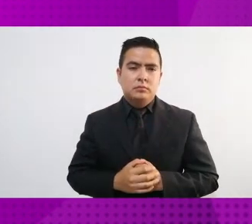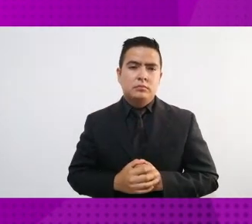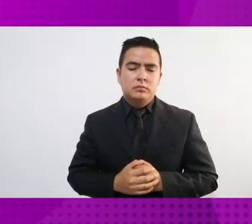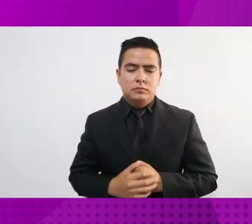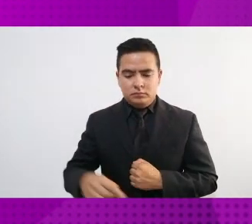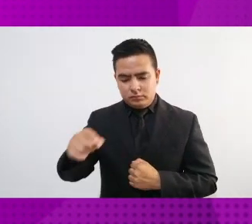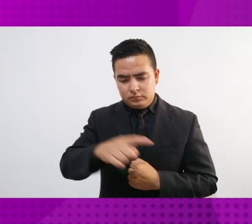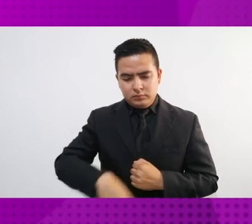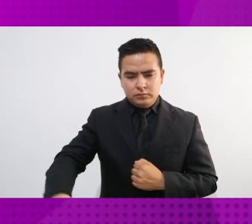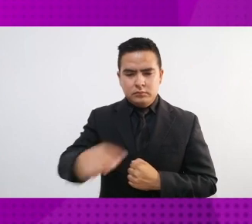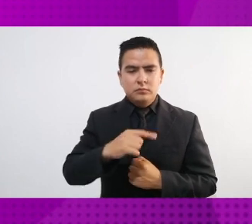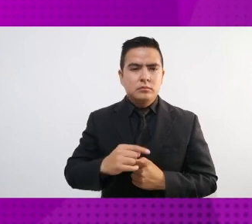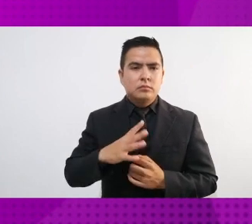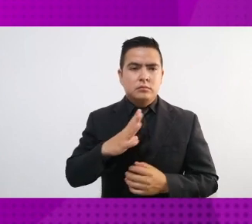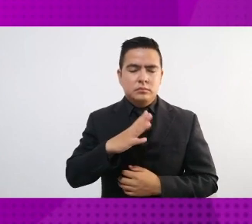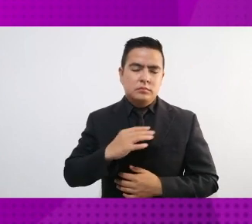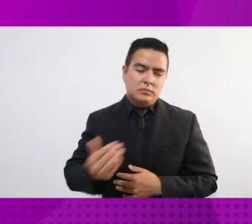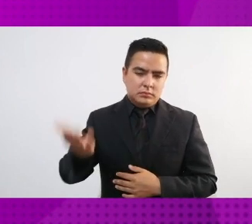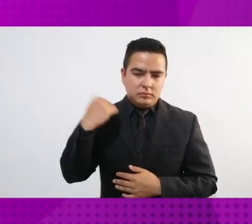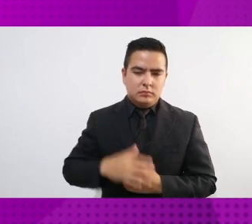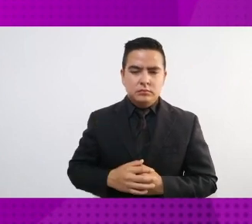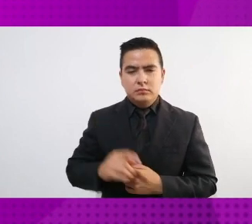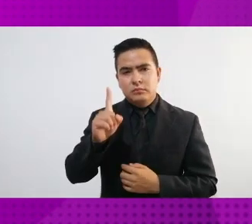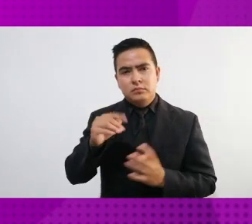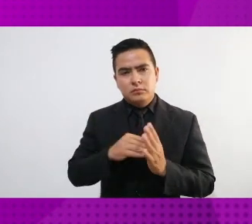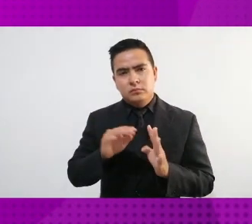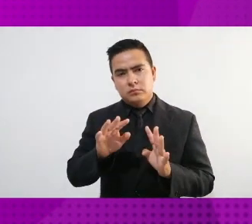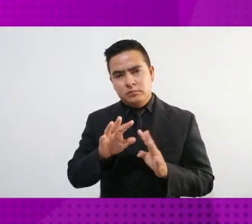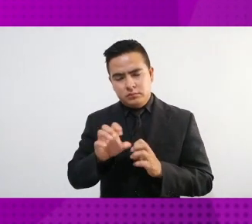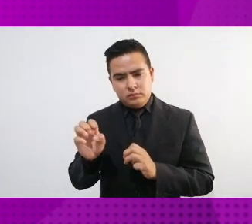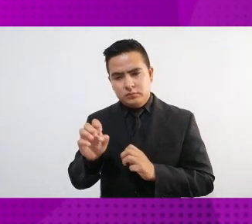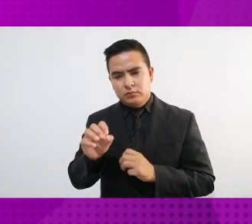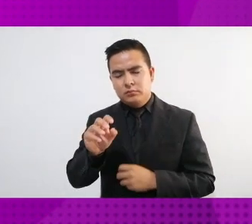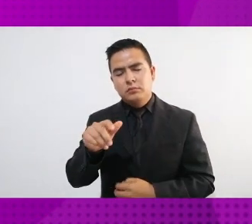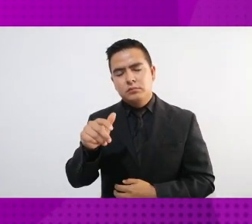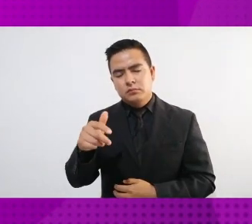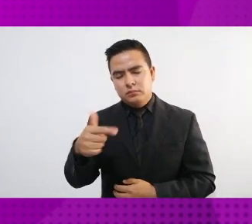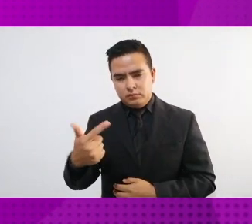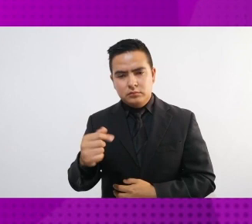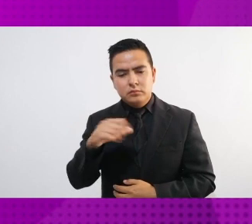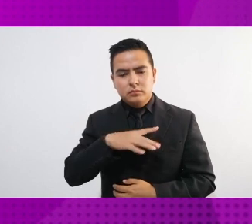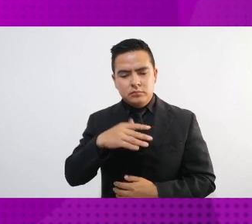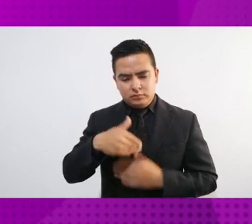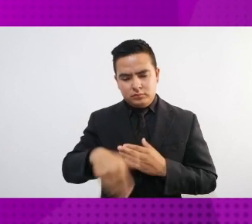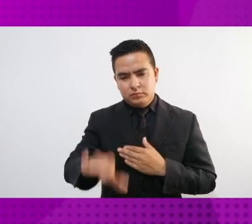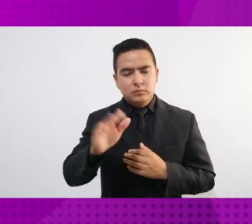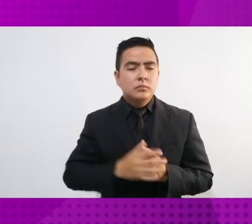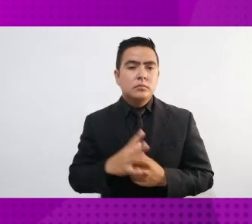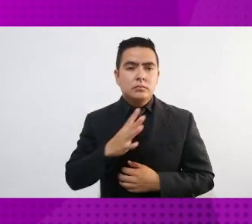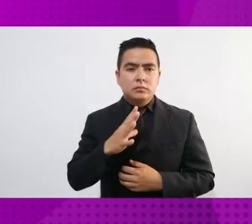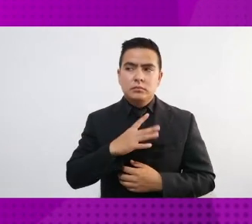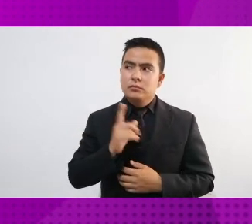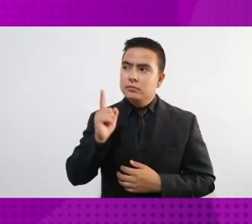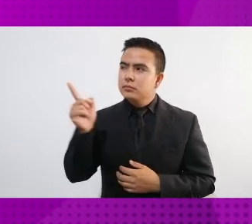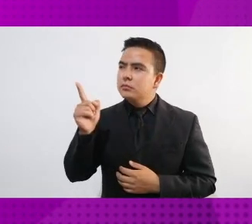donde cobró vigencia la Constitución de Cádiz de 1812, esta Constitución de Cádiz a su vez tuvo 2 influencias fundamentales,